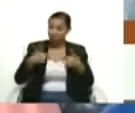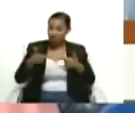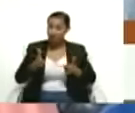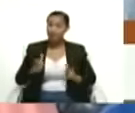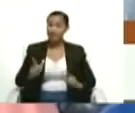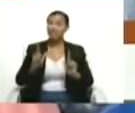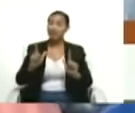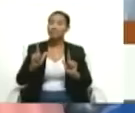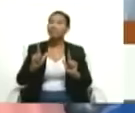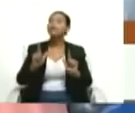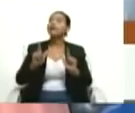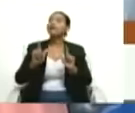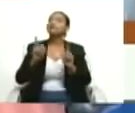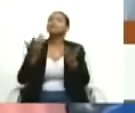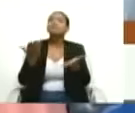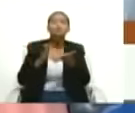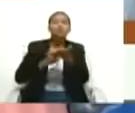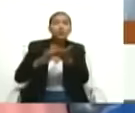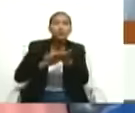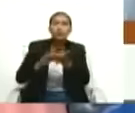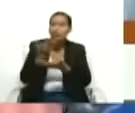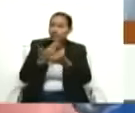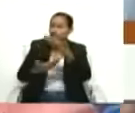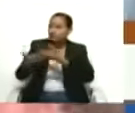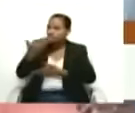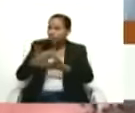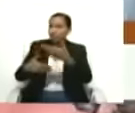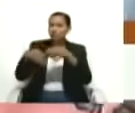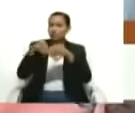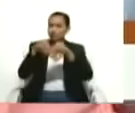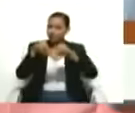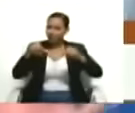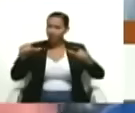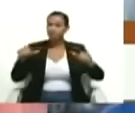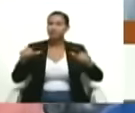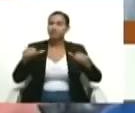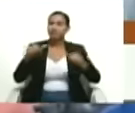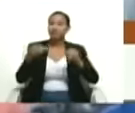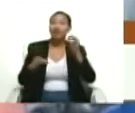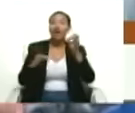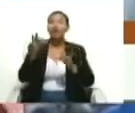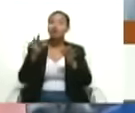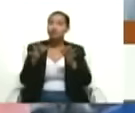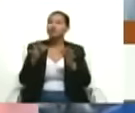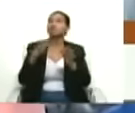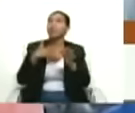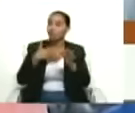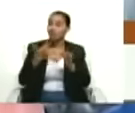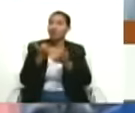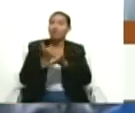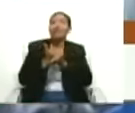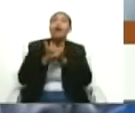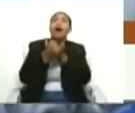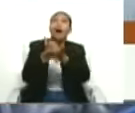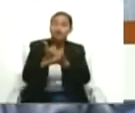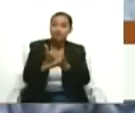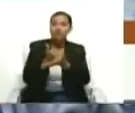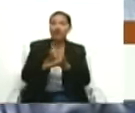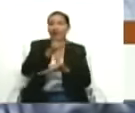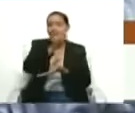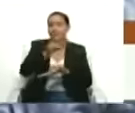sana convivencia territorial y donde la justicia llegue al poro más